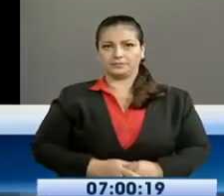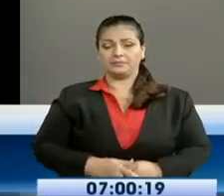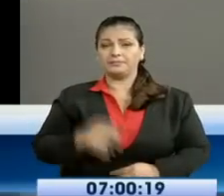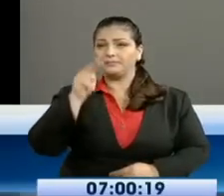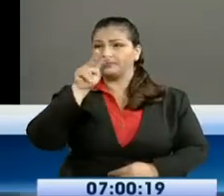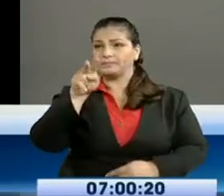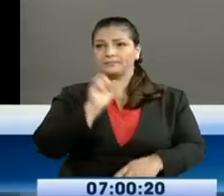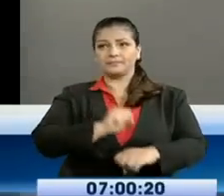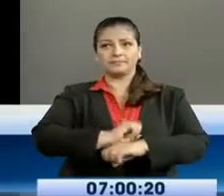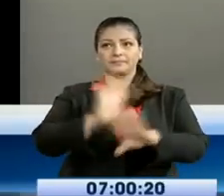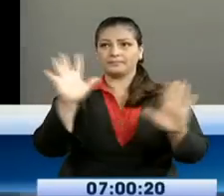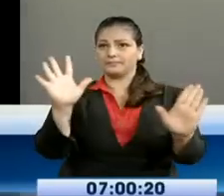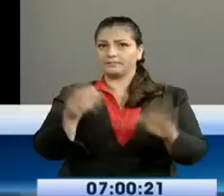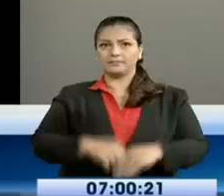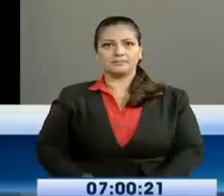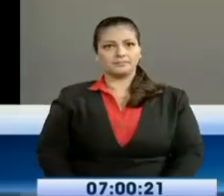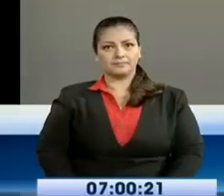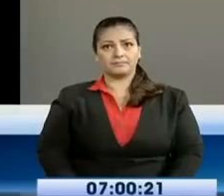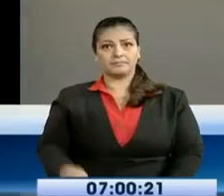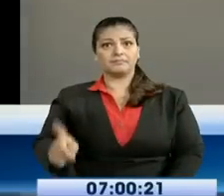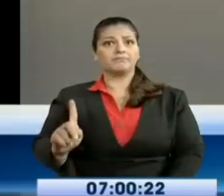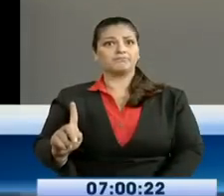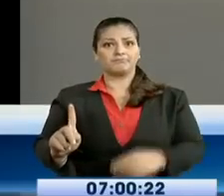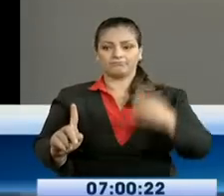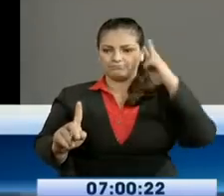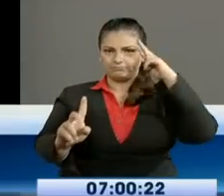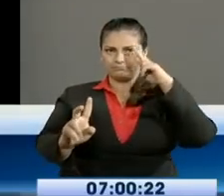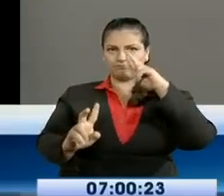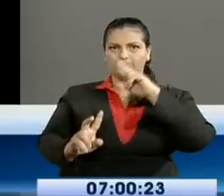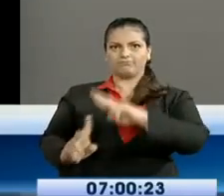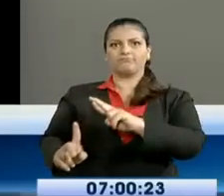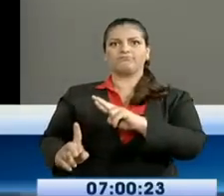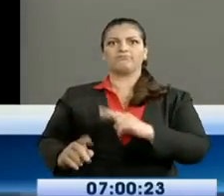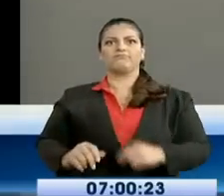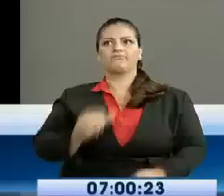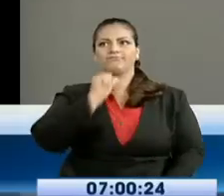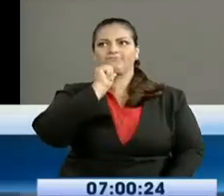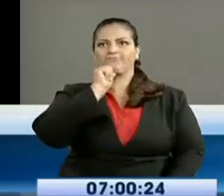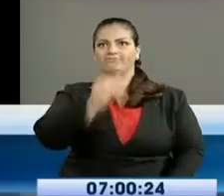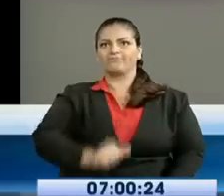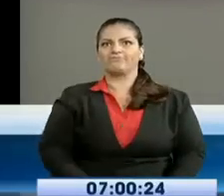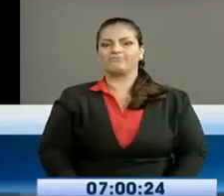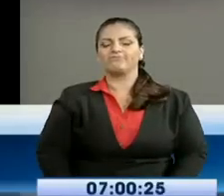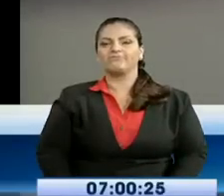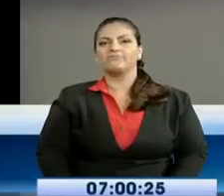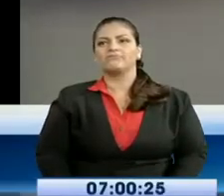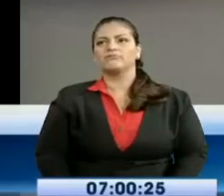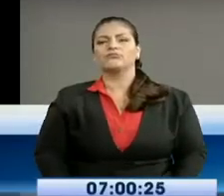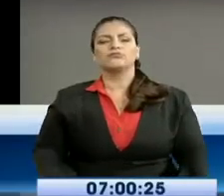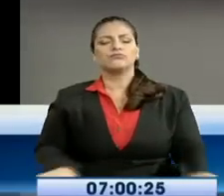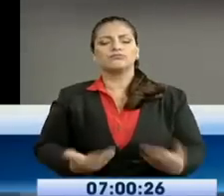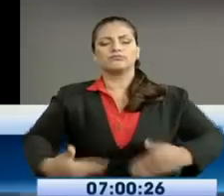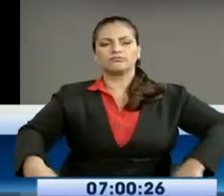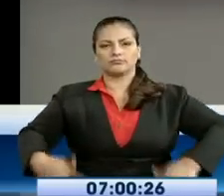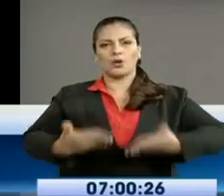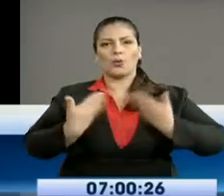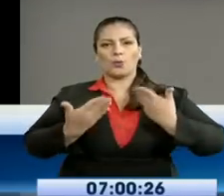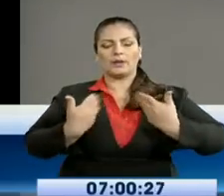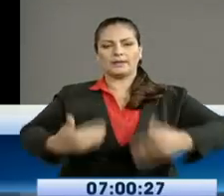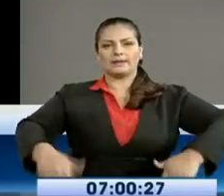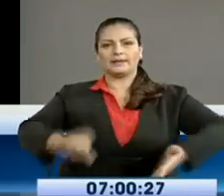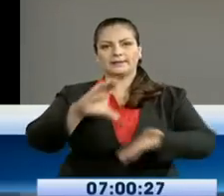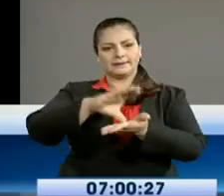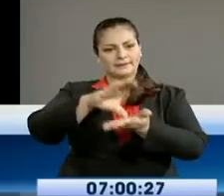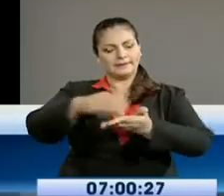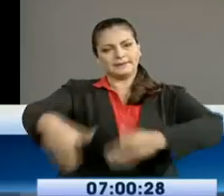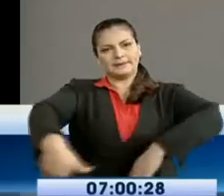ahí está, ahí está. El acto deplorable y cobarde ocurrió en las calles Pedro Pablo Gómez y José Mascote en el centro